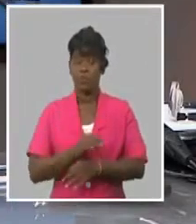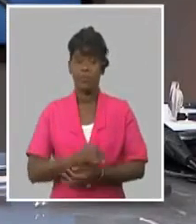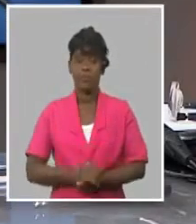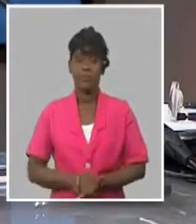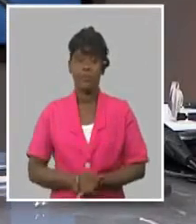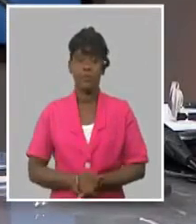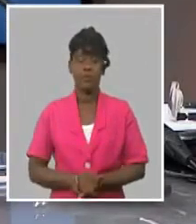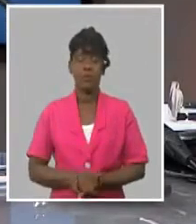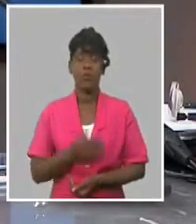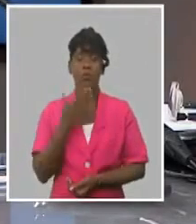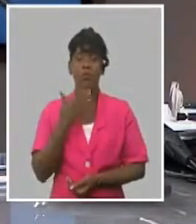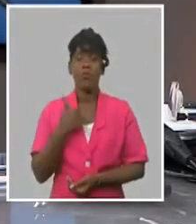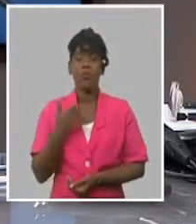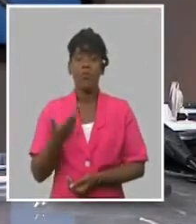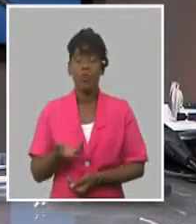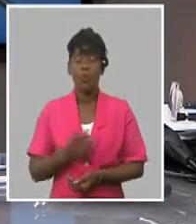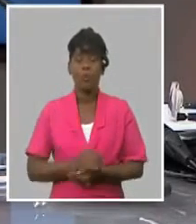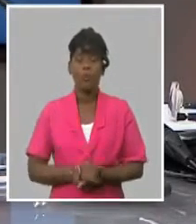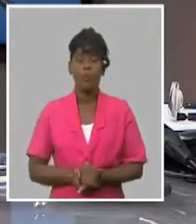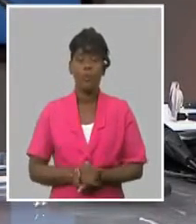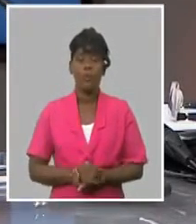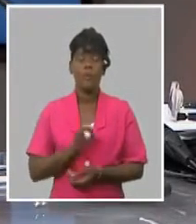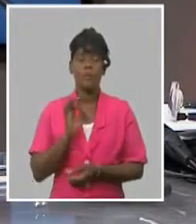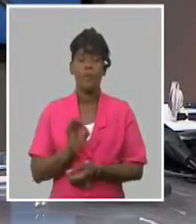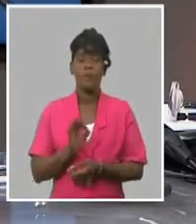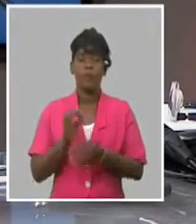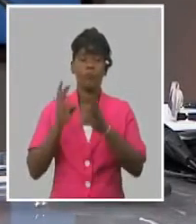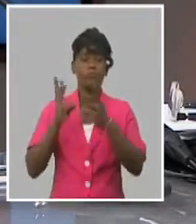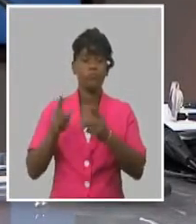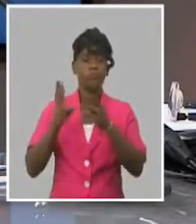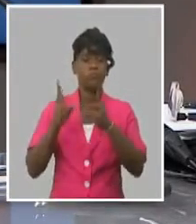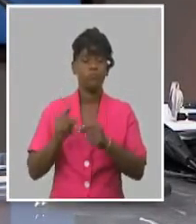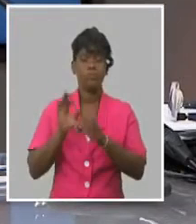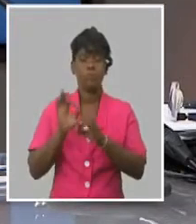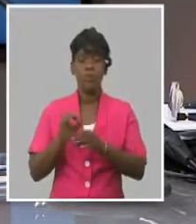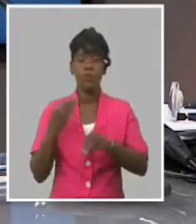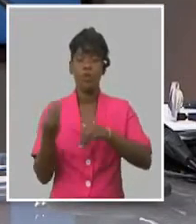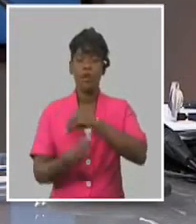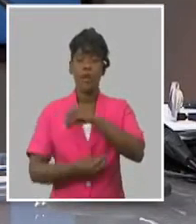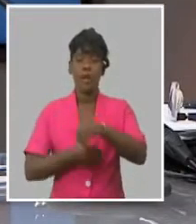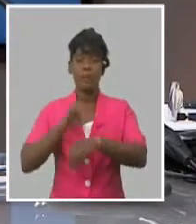cómo calcular el tipo de cambio en una economía. Uh-huh. Hay diferentes formas.